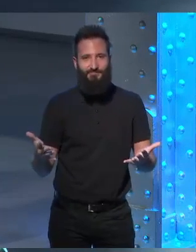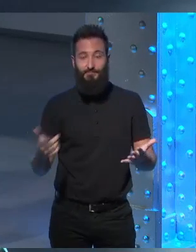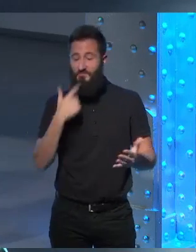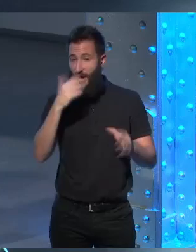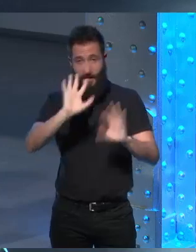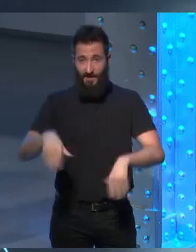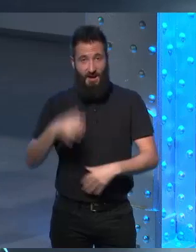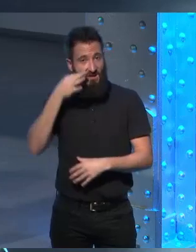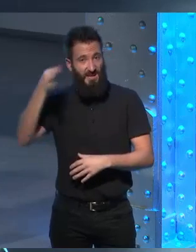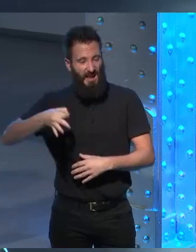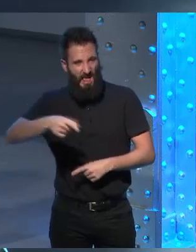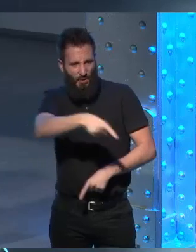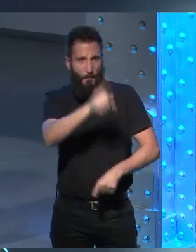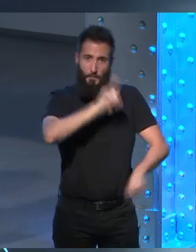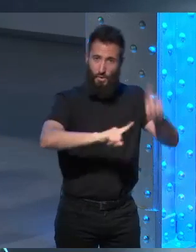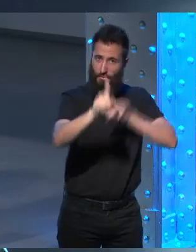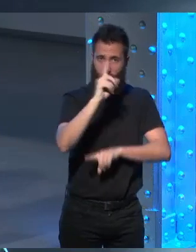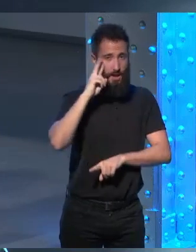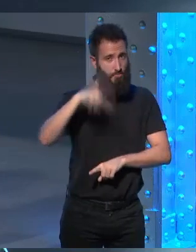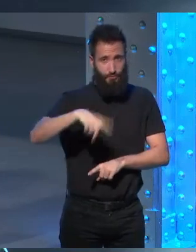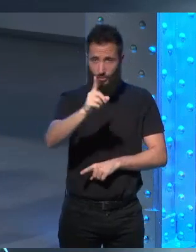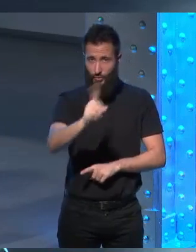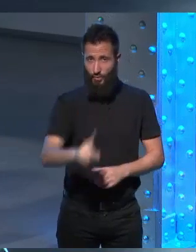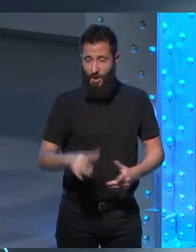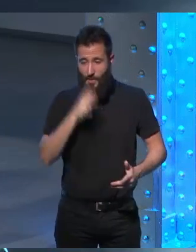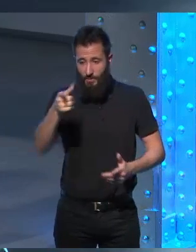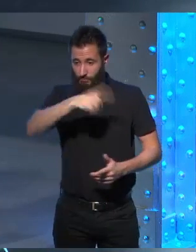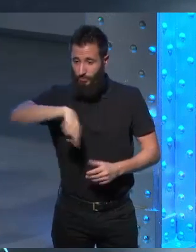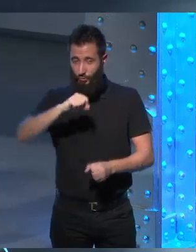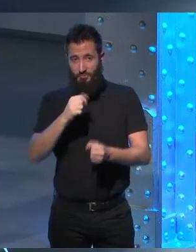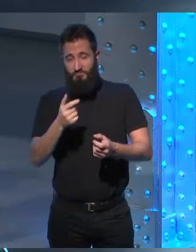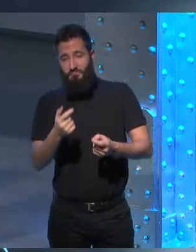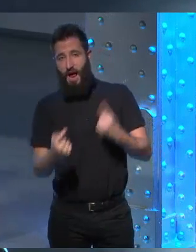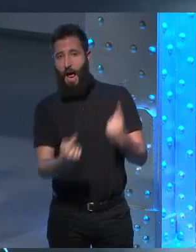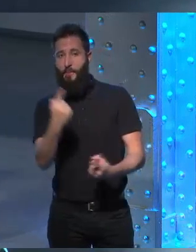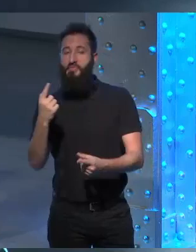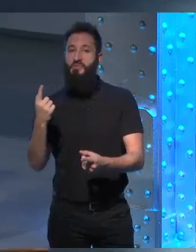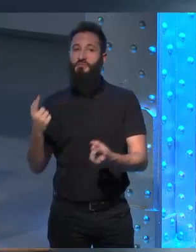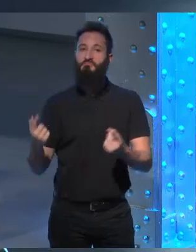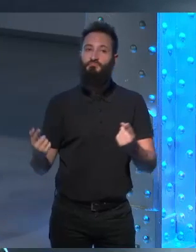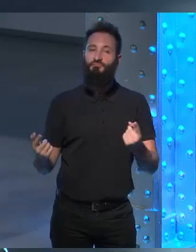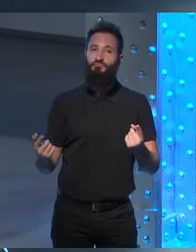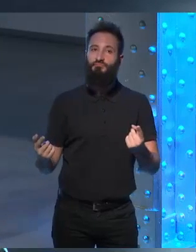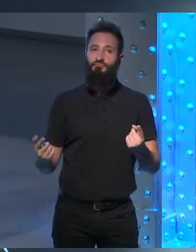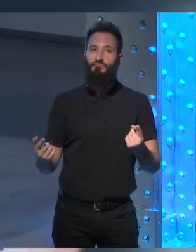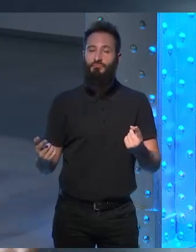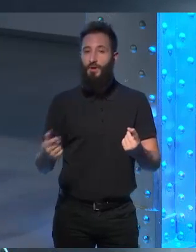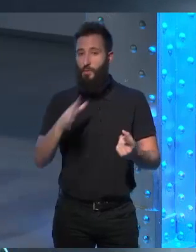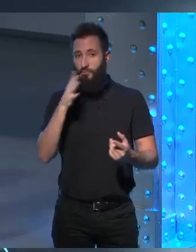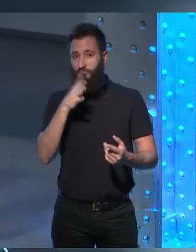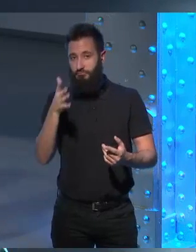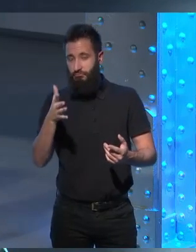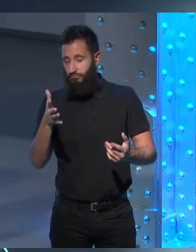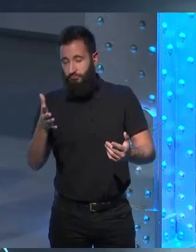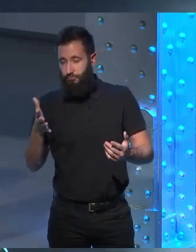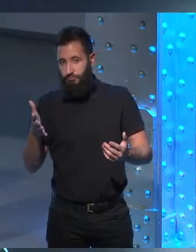pero en realidad no debería ser un problema. Quiero decir que nosotros, por ejemplo, a veces cuando trabajamos fuera con,